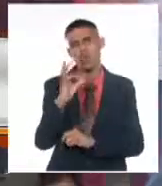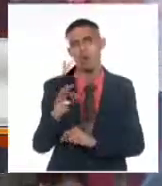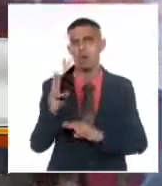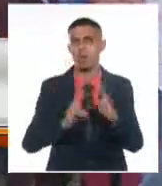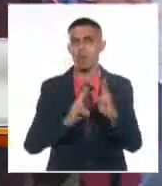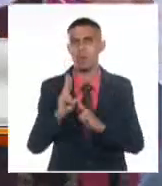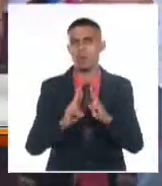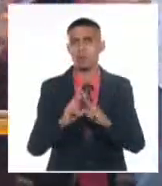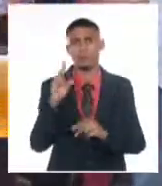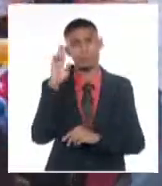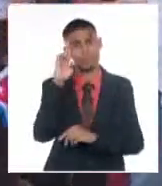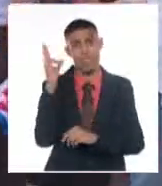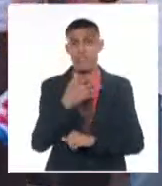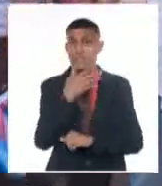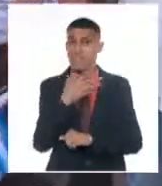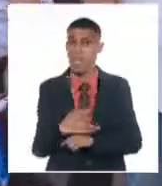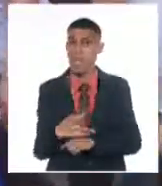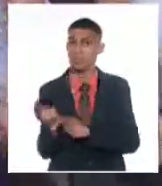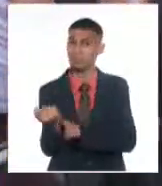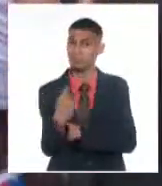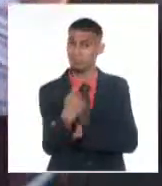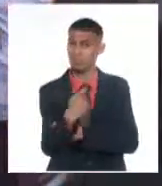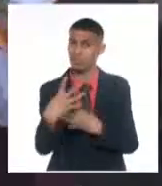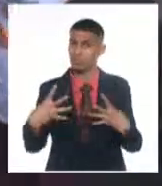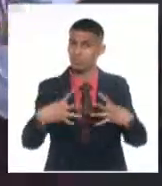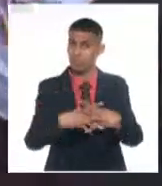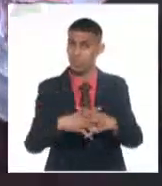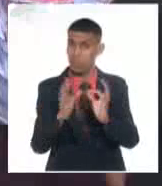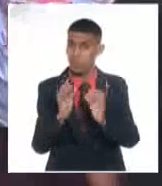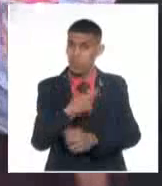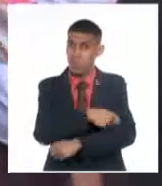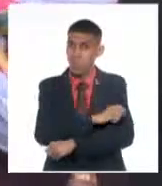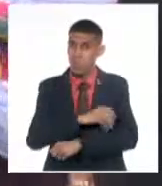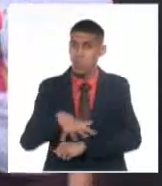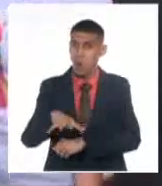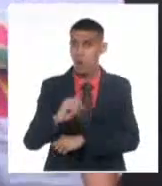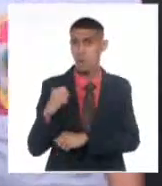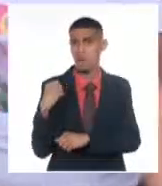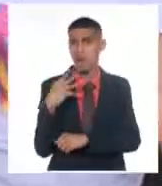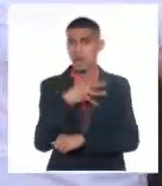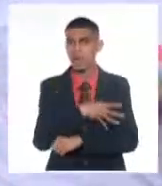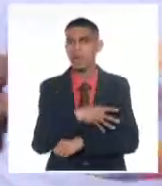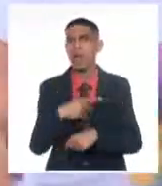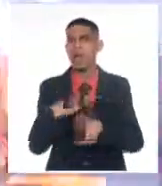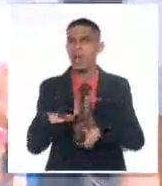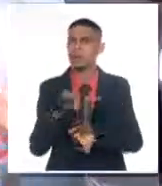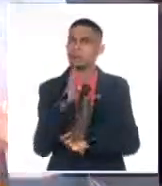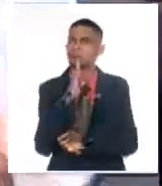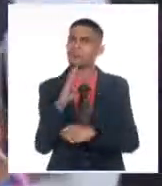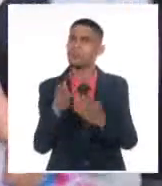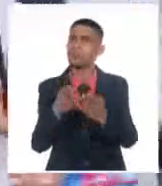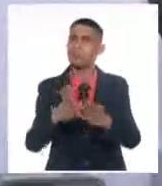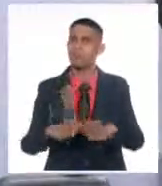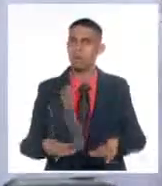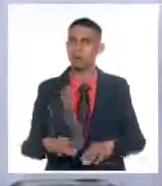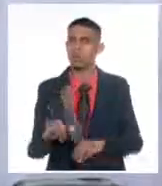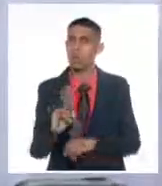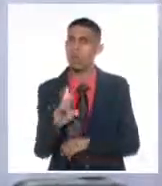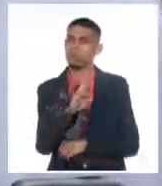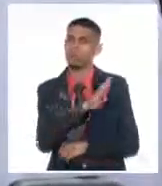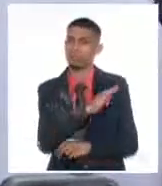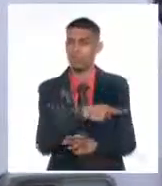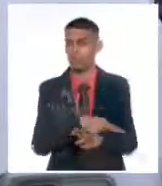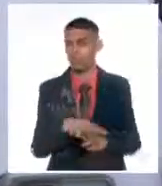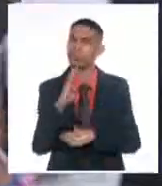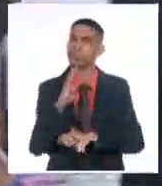además de que la solidaridad con Palestina era la solidaridad con una causa justa, con la humanidad y con una razón histórica. Demostrar